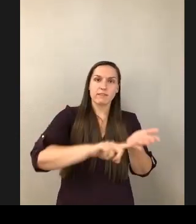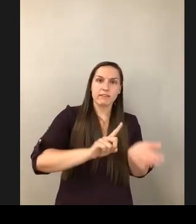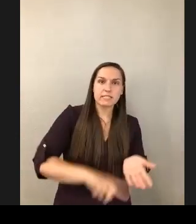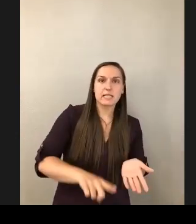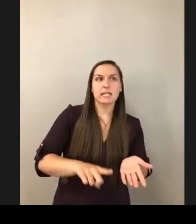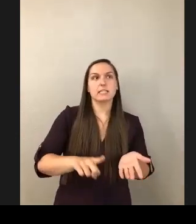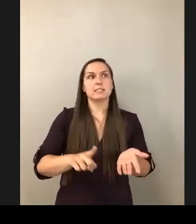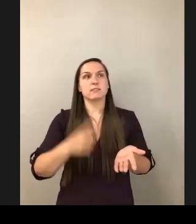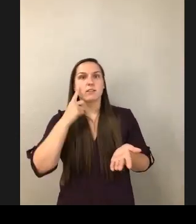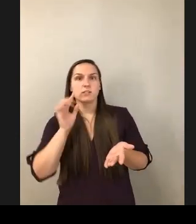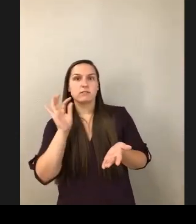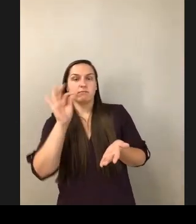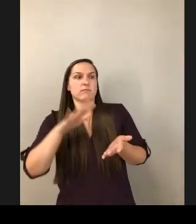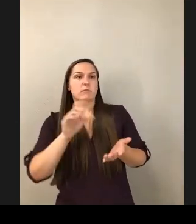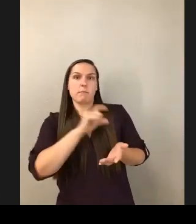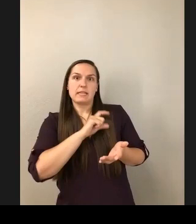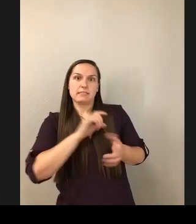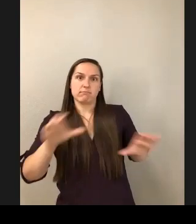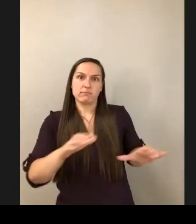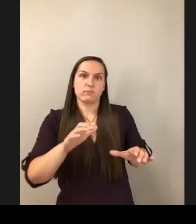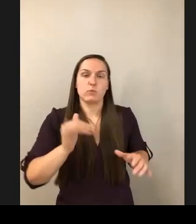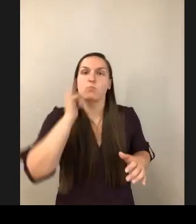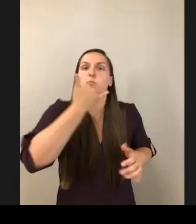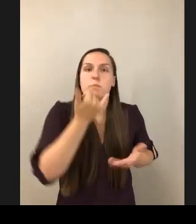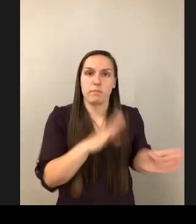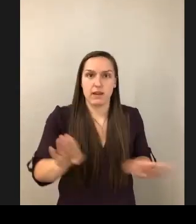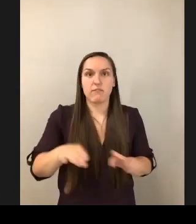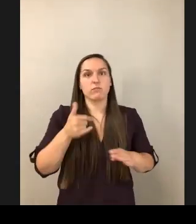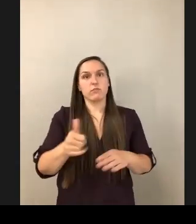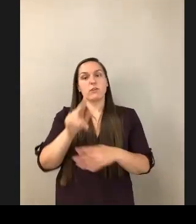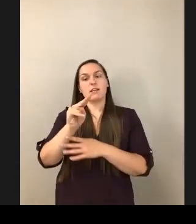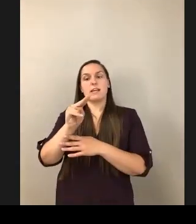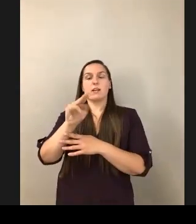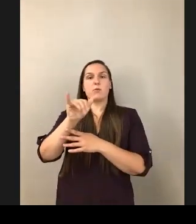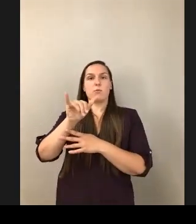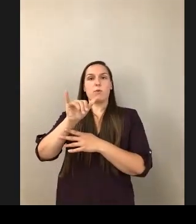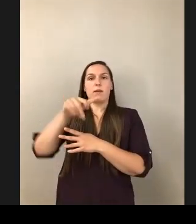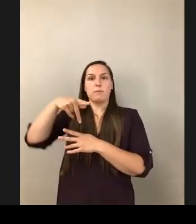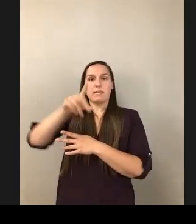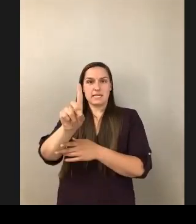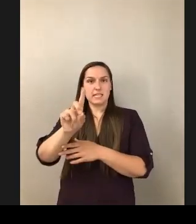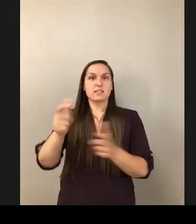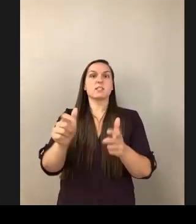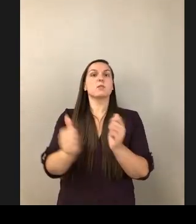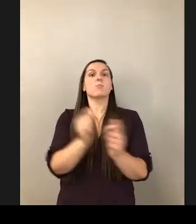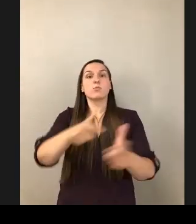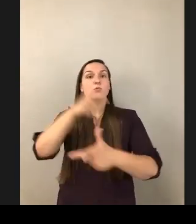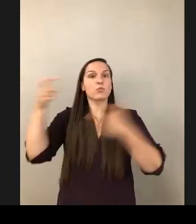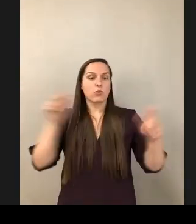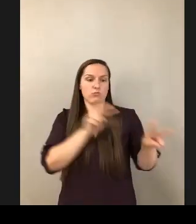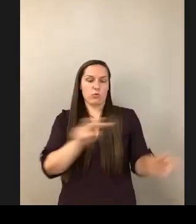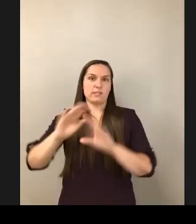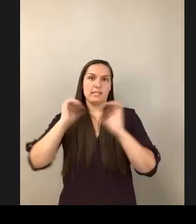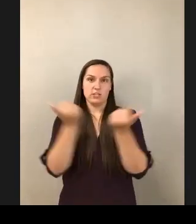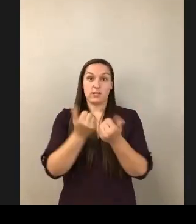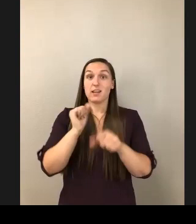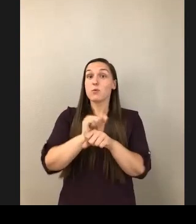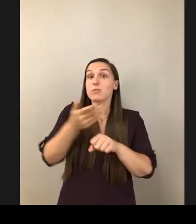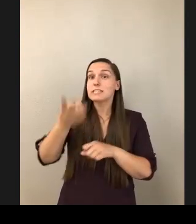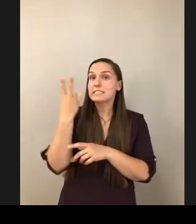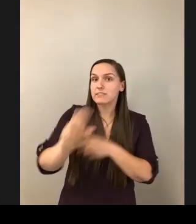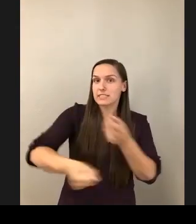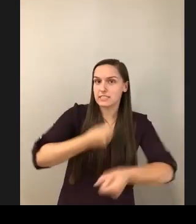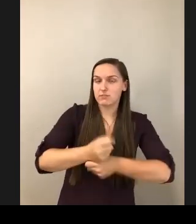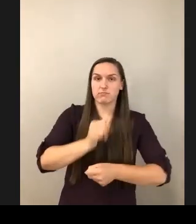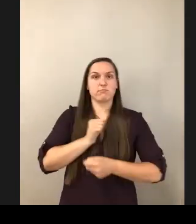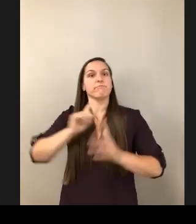que investiga los alegatos de mal conducta. Es la agencia más grande del país. Yo